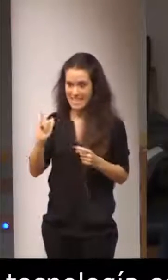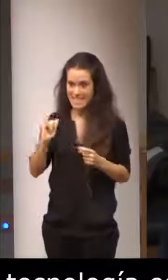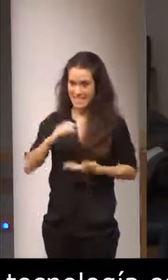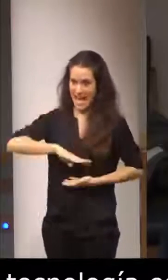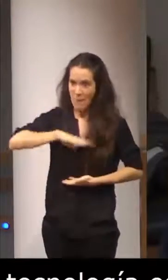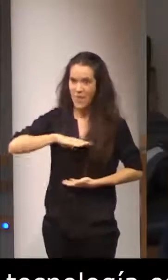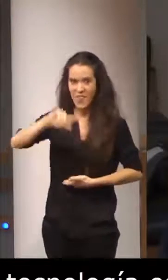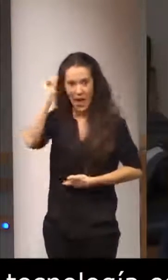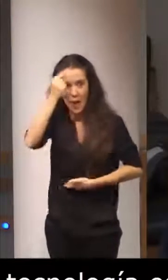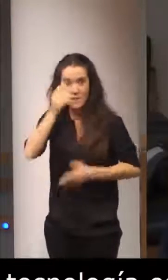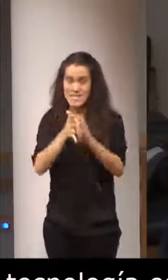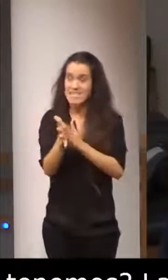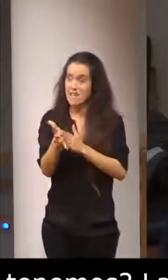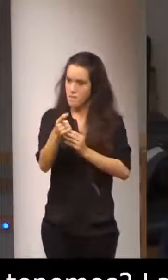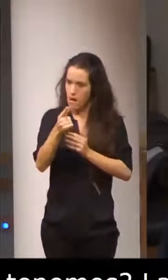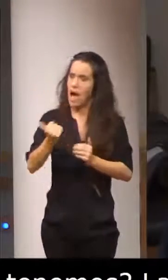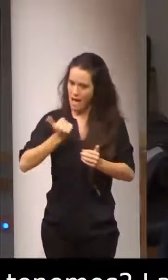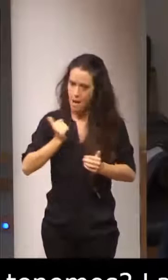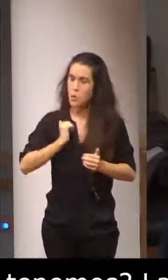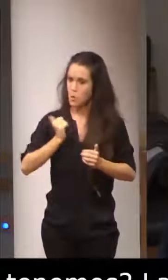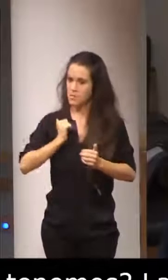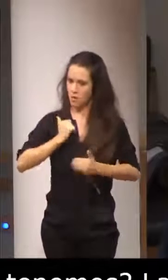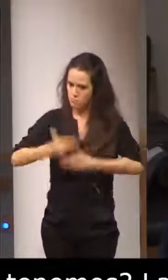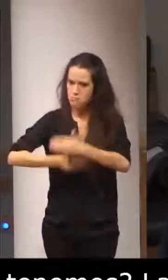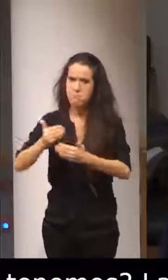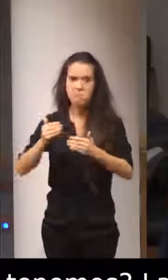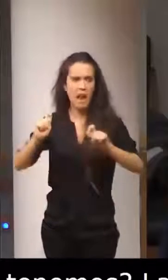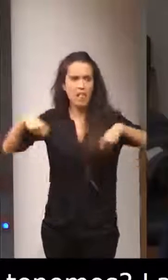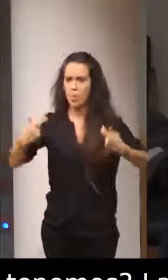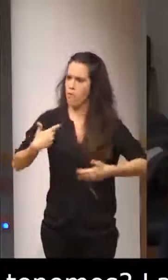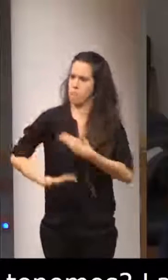usémosla con esa misma normalidad y con esa naturalidad